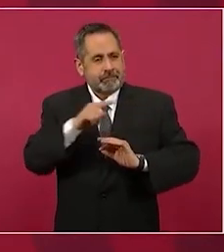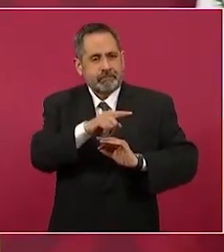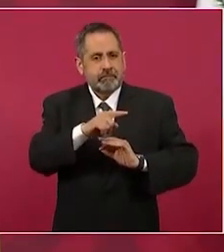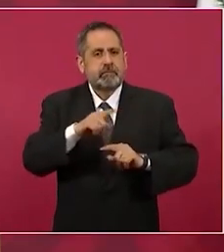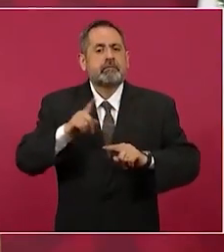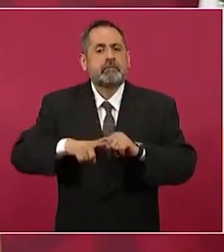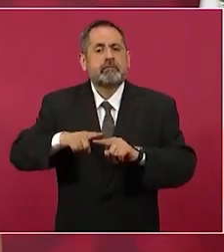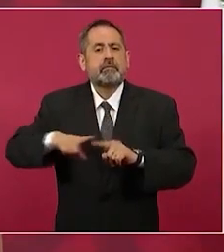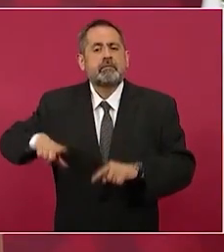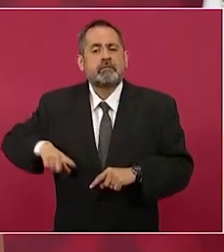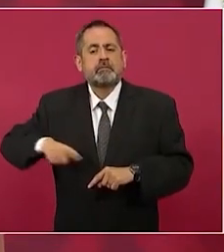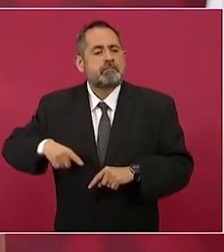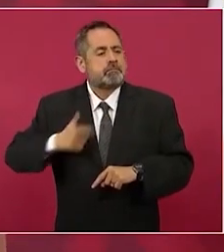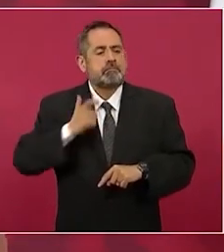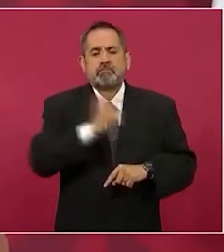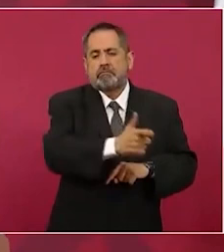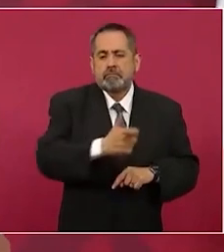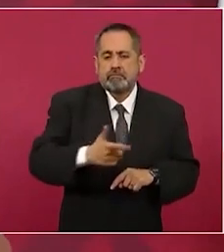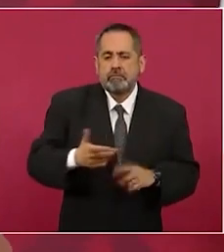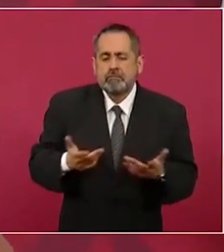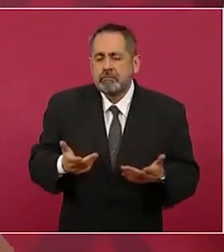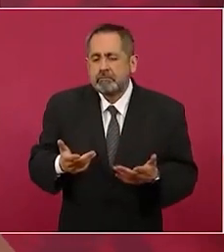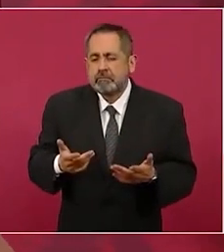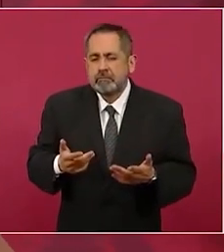a costillas del erario.